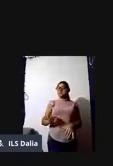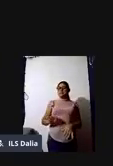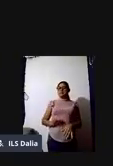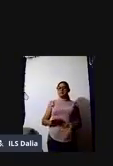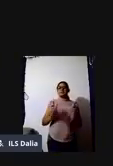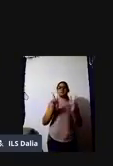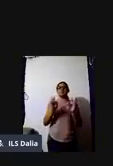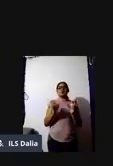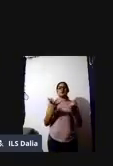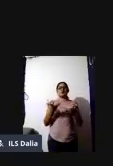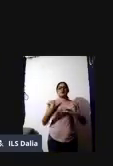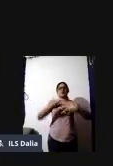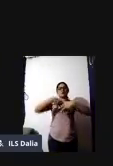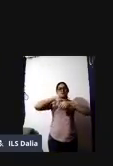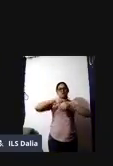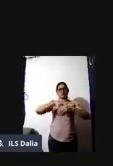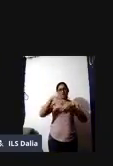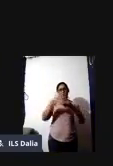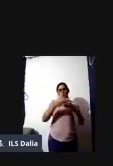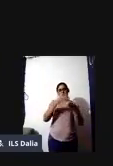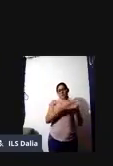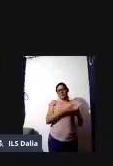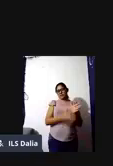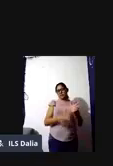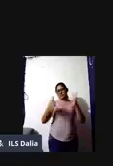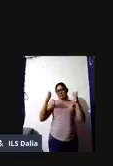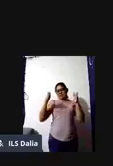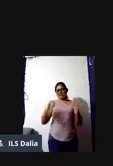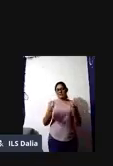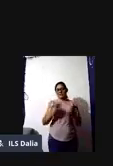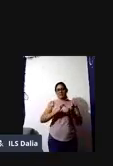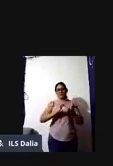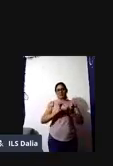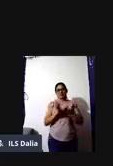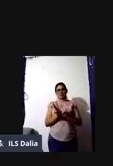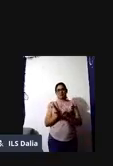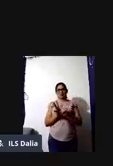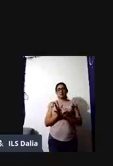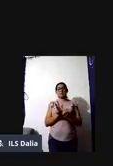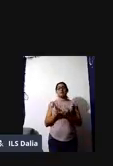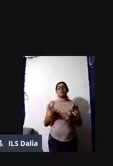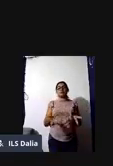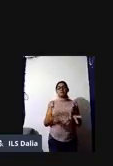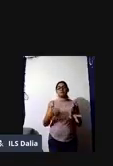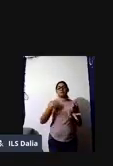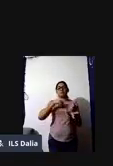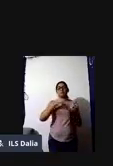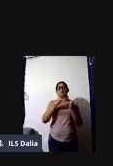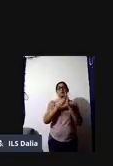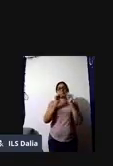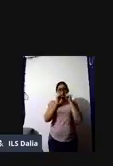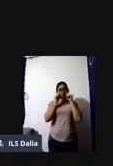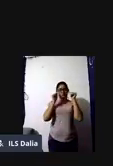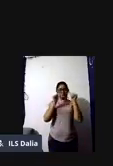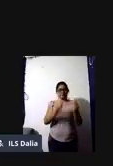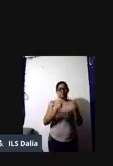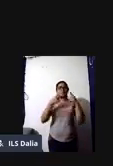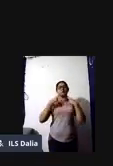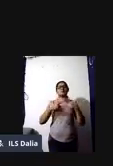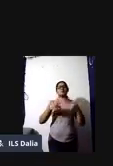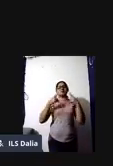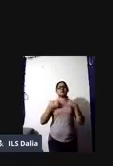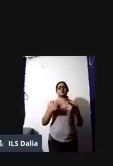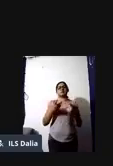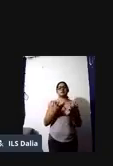Inclusión en tiempos del coronavirus. No dejemos de verlo. Personas